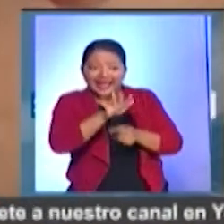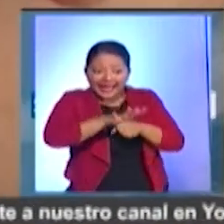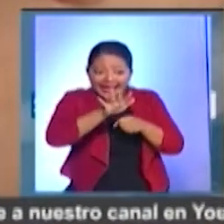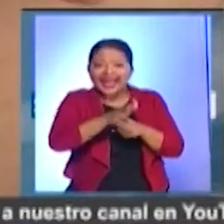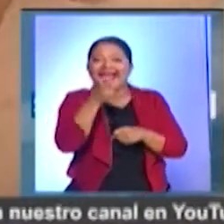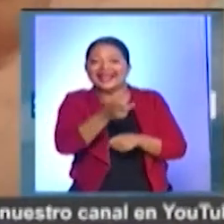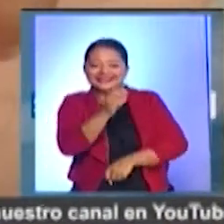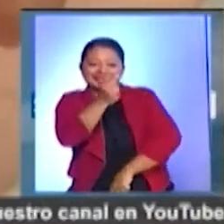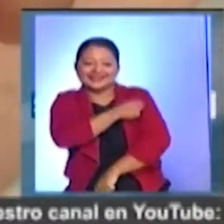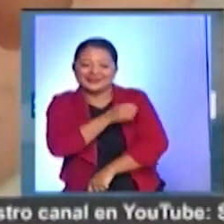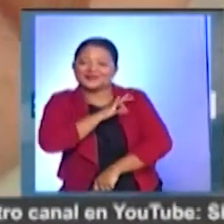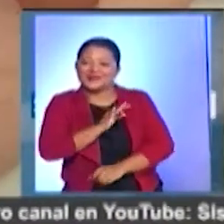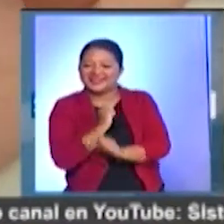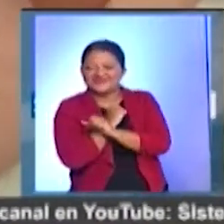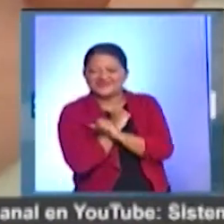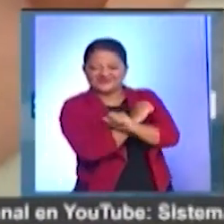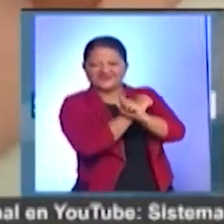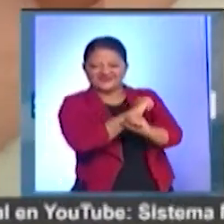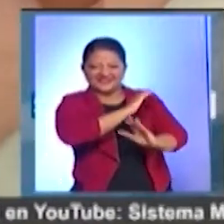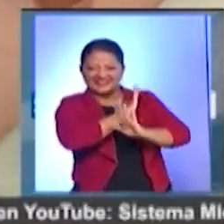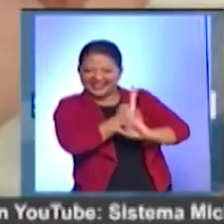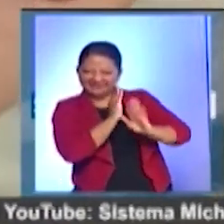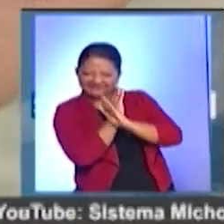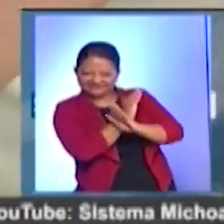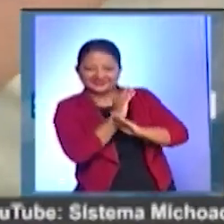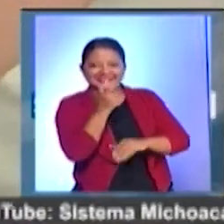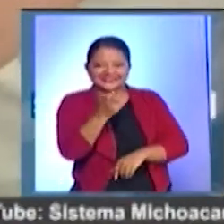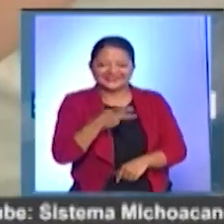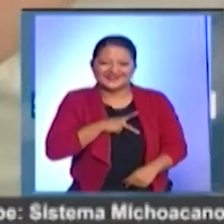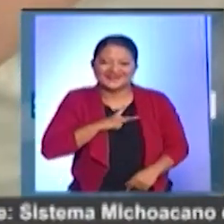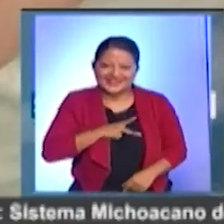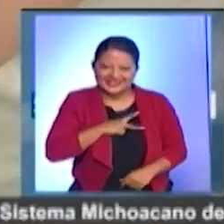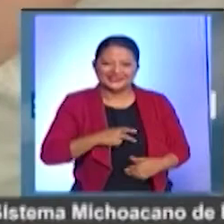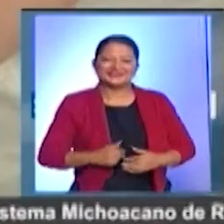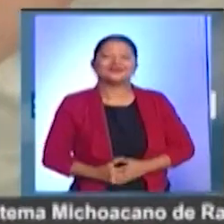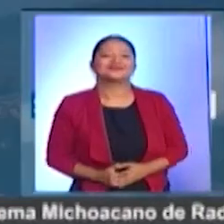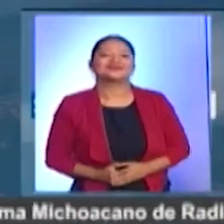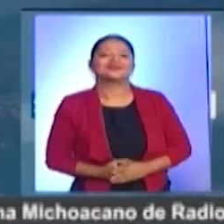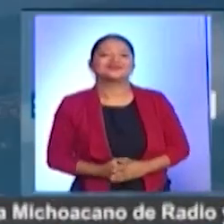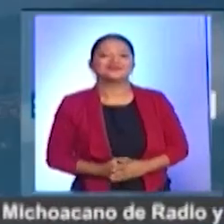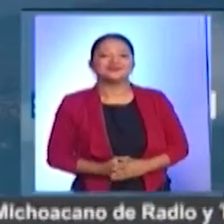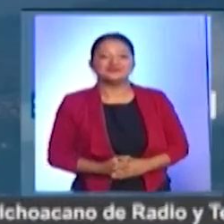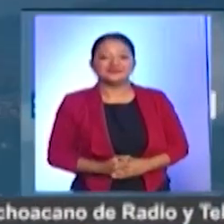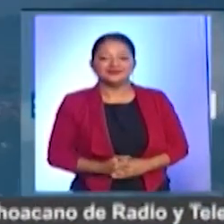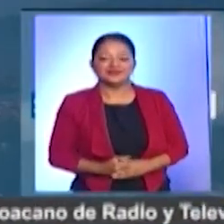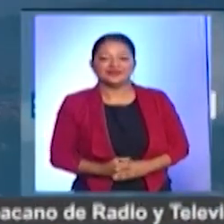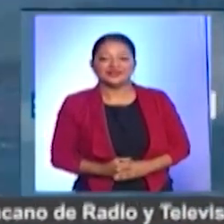ponerle una barrera al en ese me noticias rafael silva